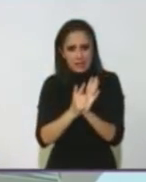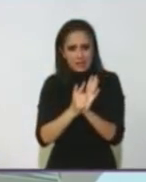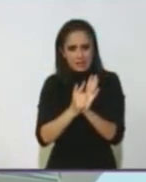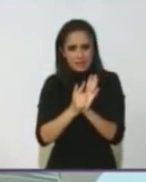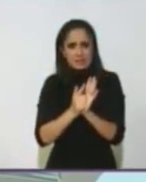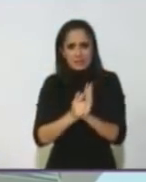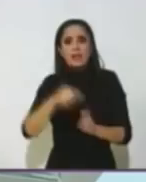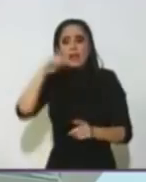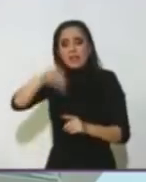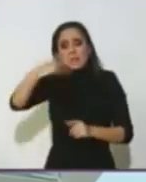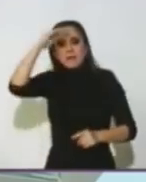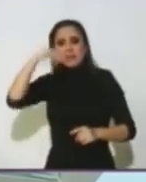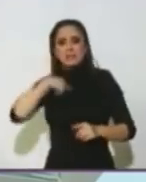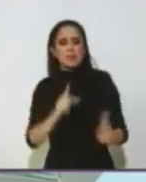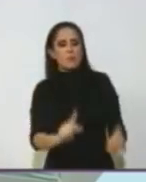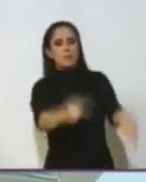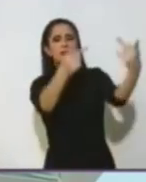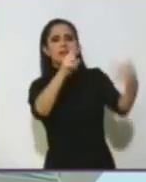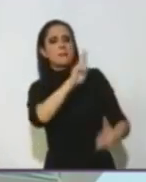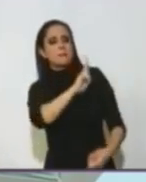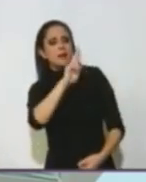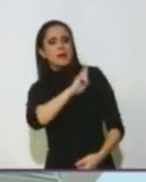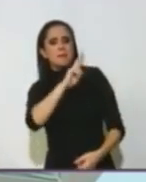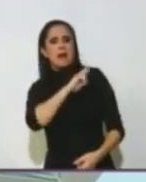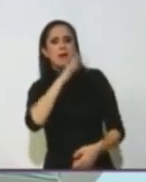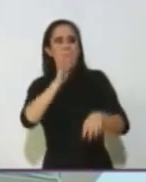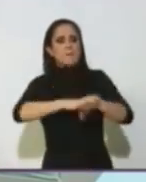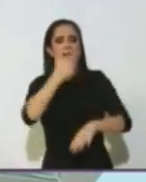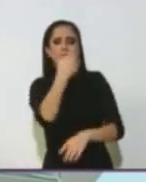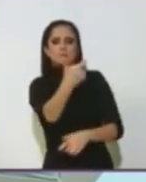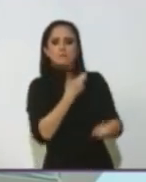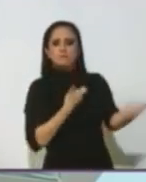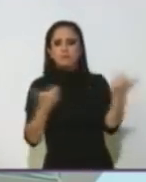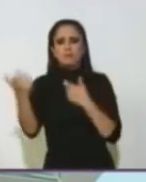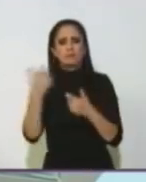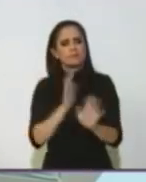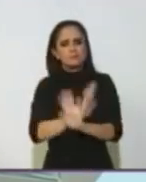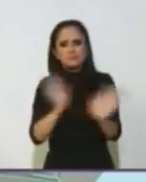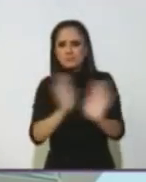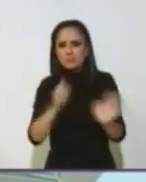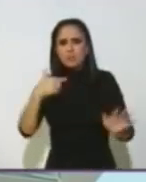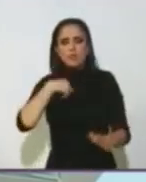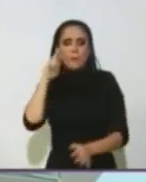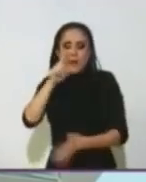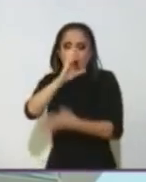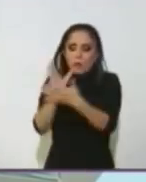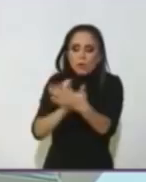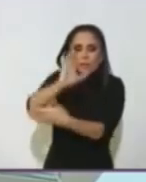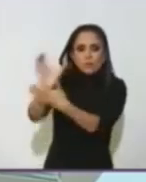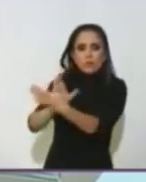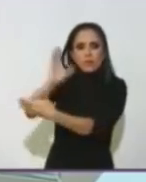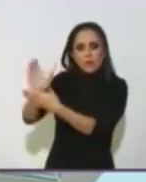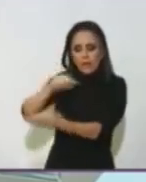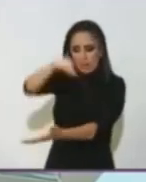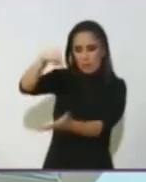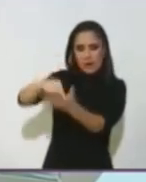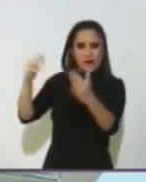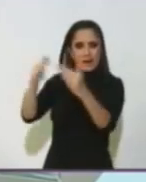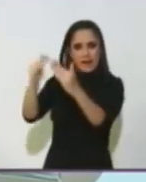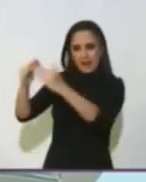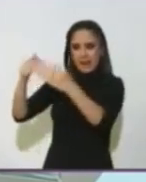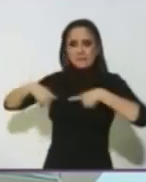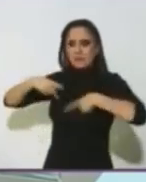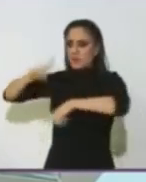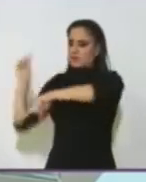haber privatizaciones del espacio y vamos a revisar todos los contratos que le quitaron el espacio público a las